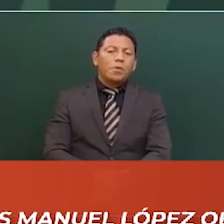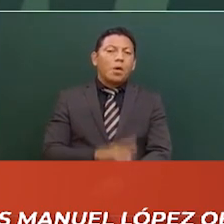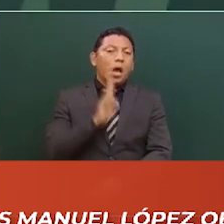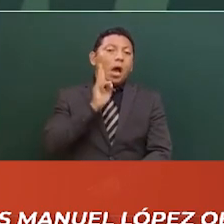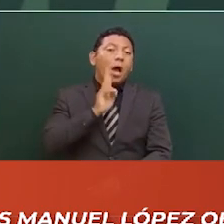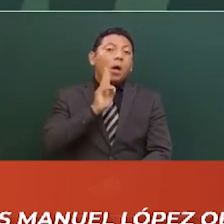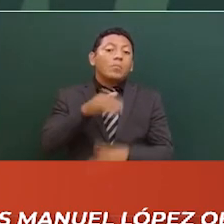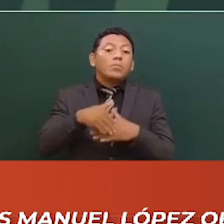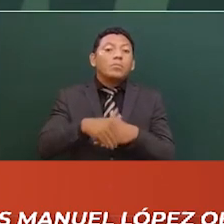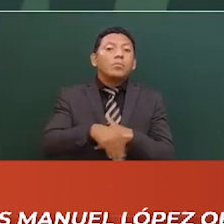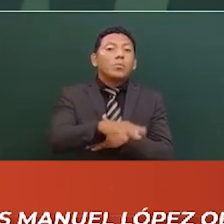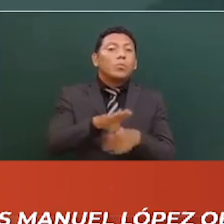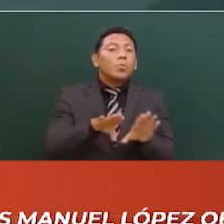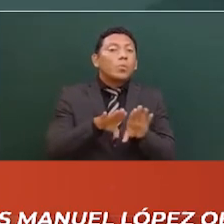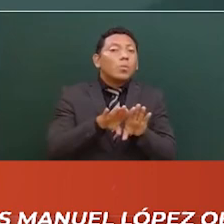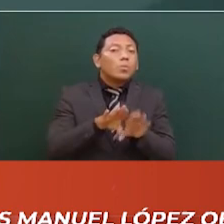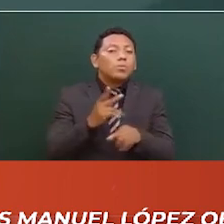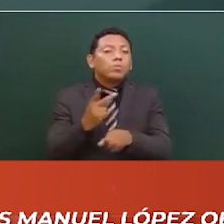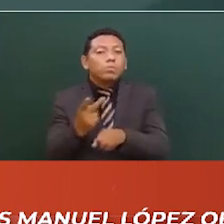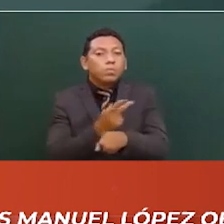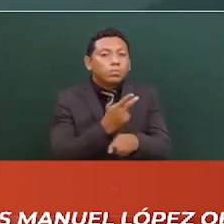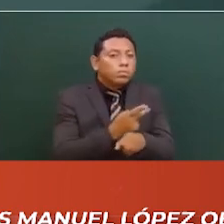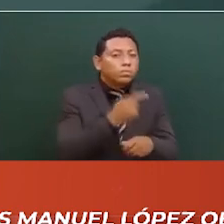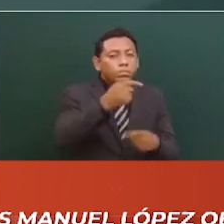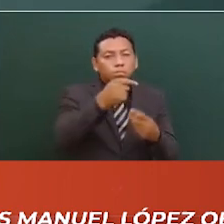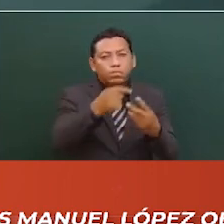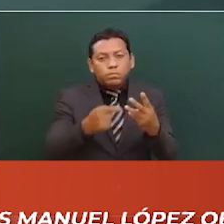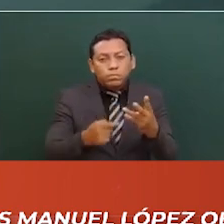cómo se siguen presentando las cosas.